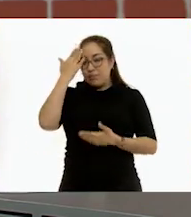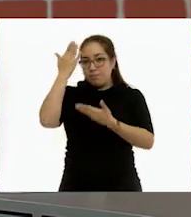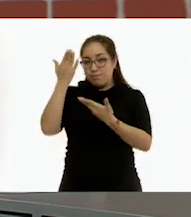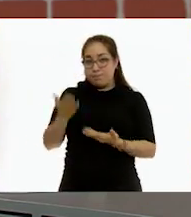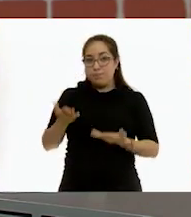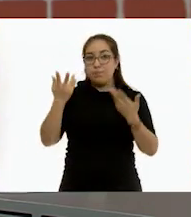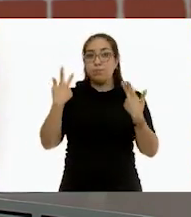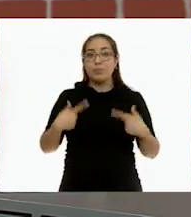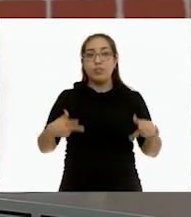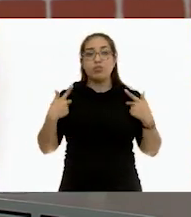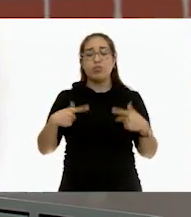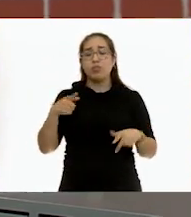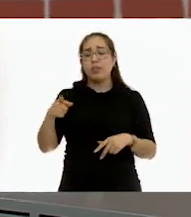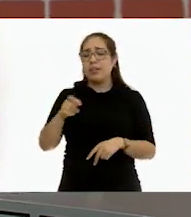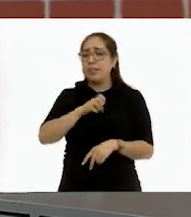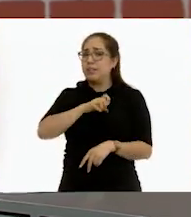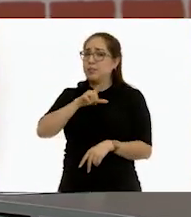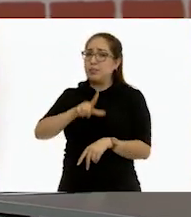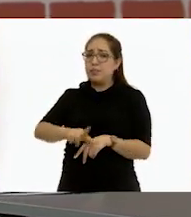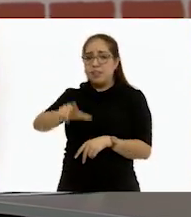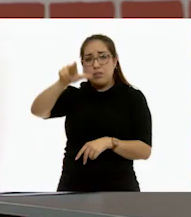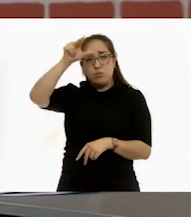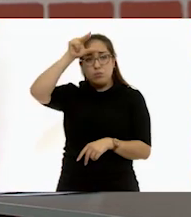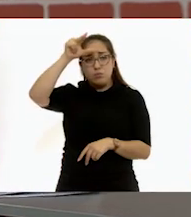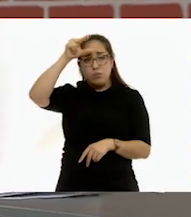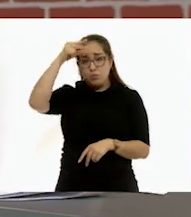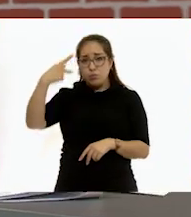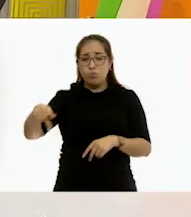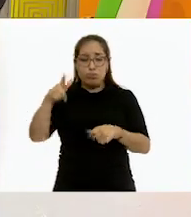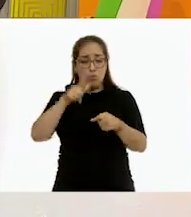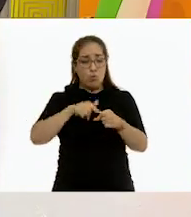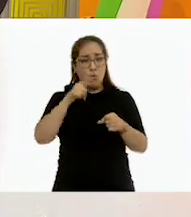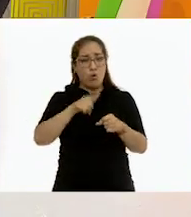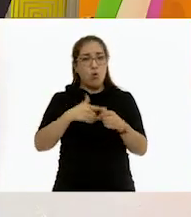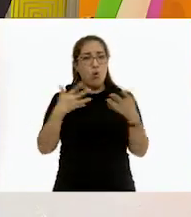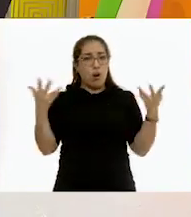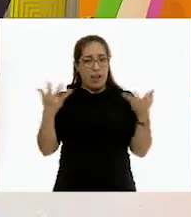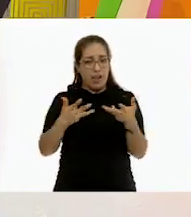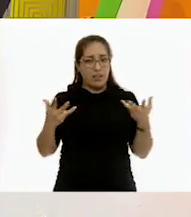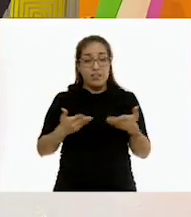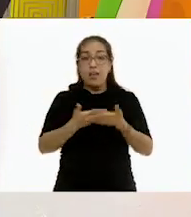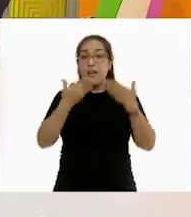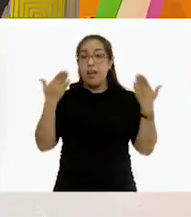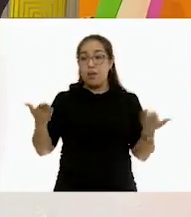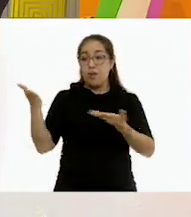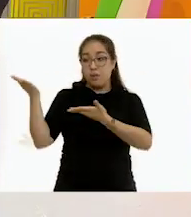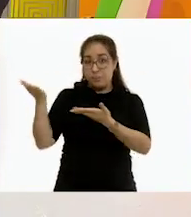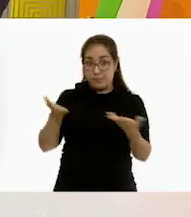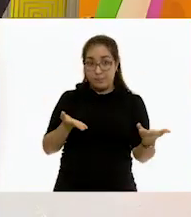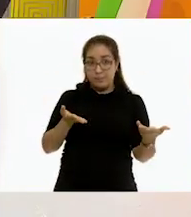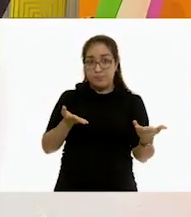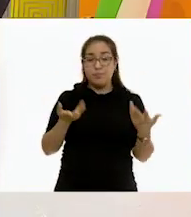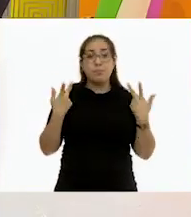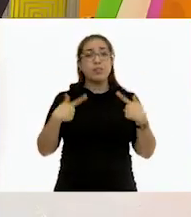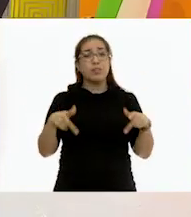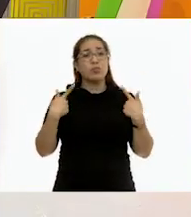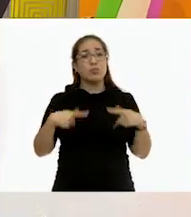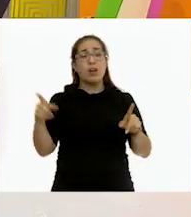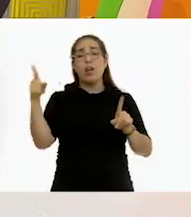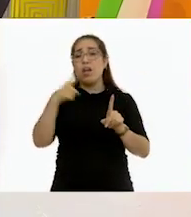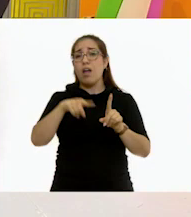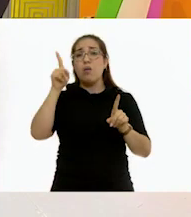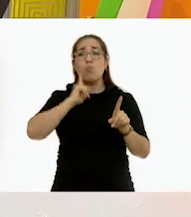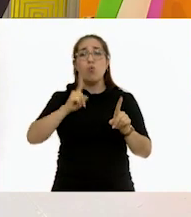que hace un uso increíble de los colores. ¿Para qué les platico? Vamos a recibir a la especialista,